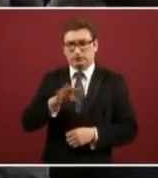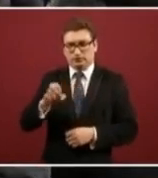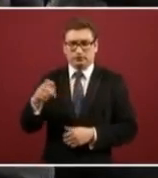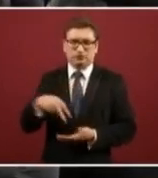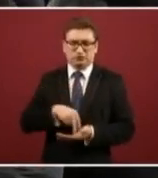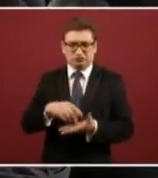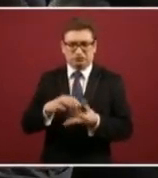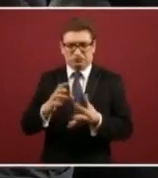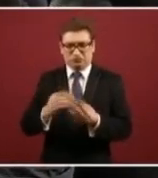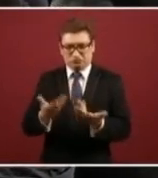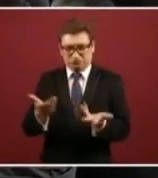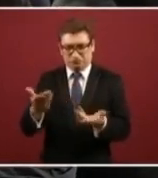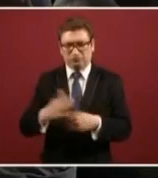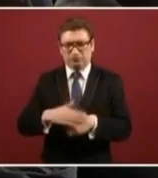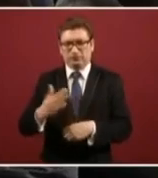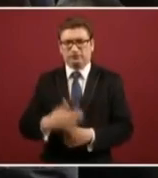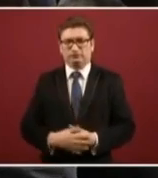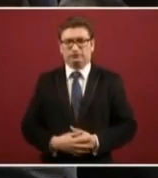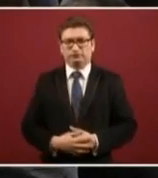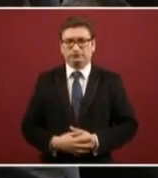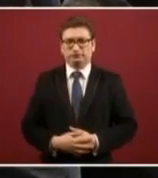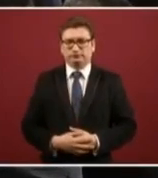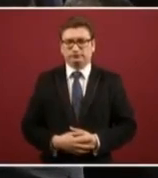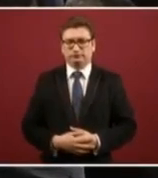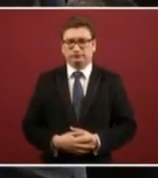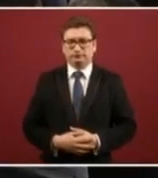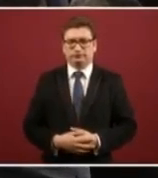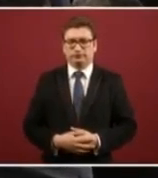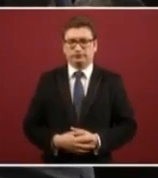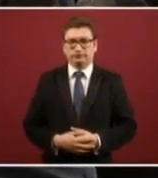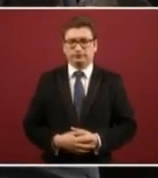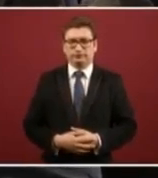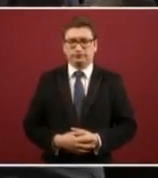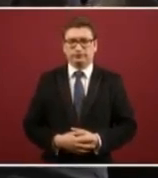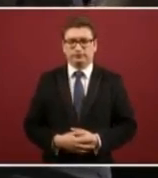más sobre este tema.